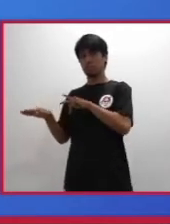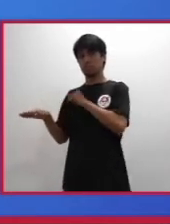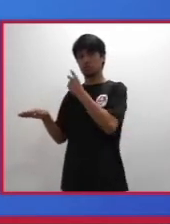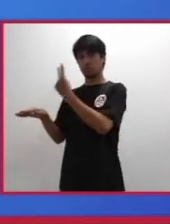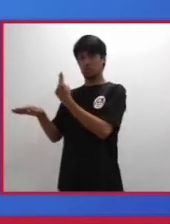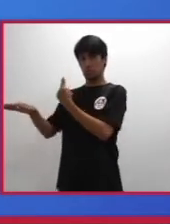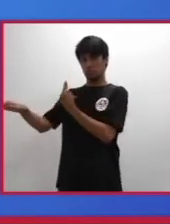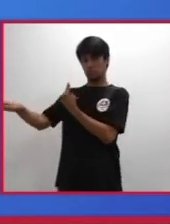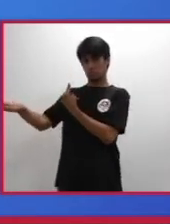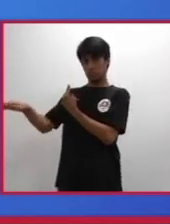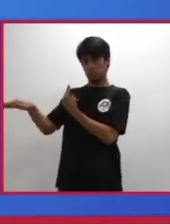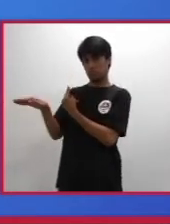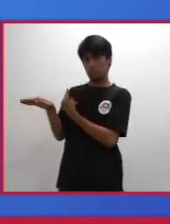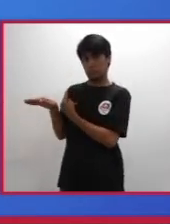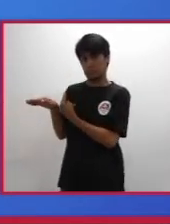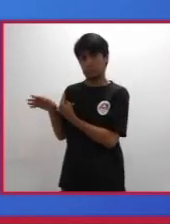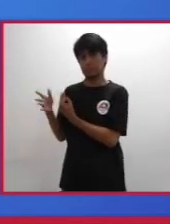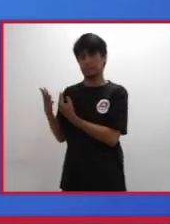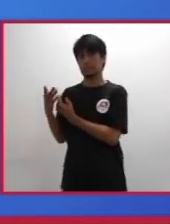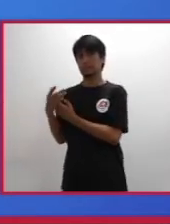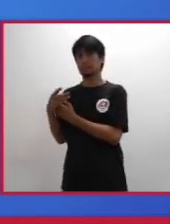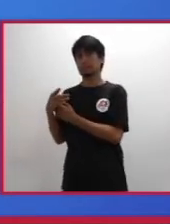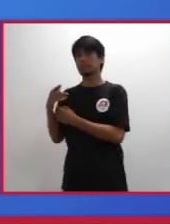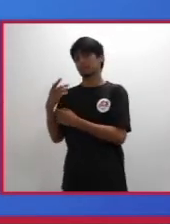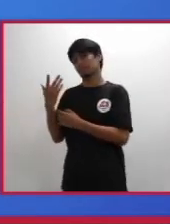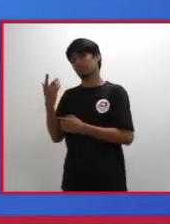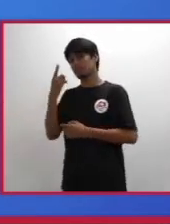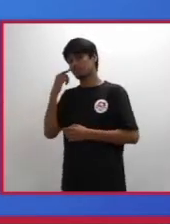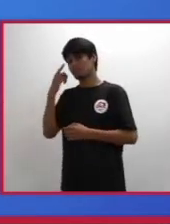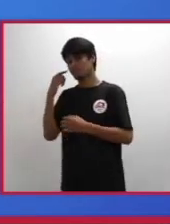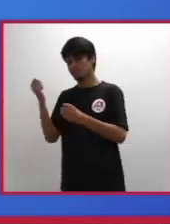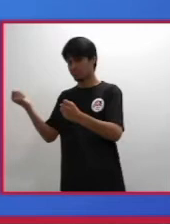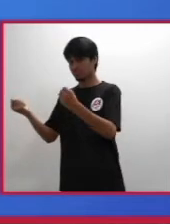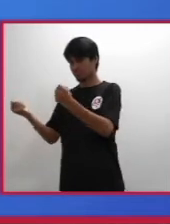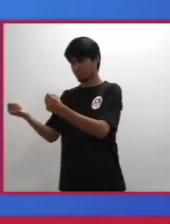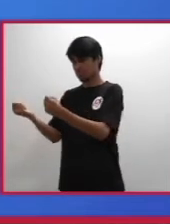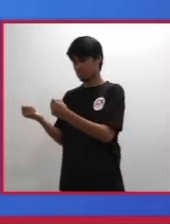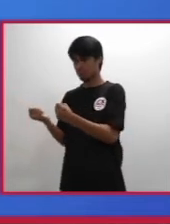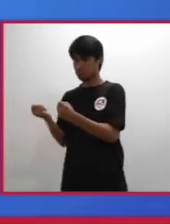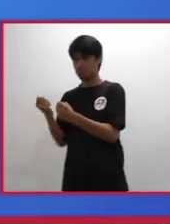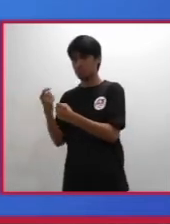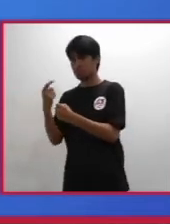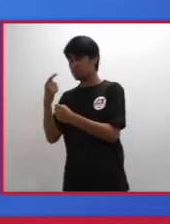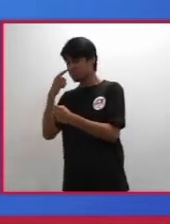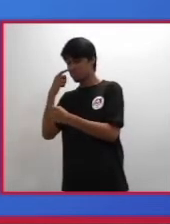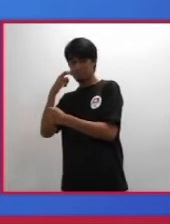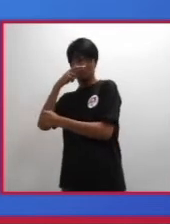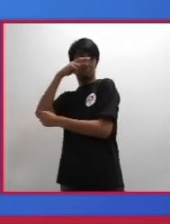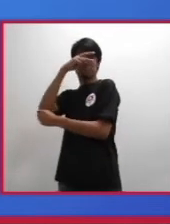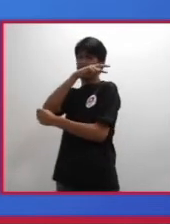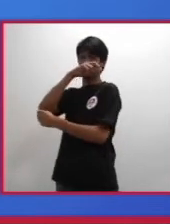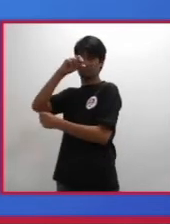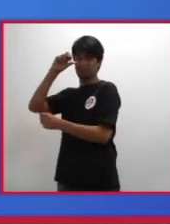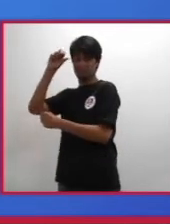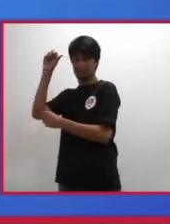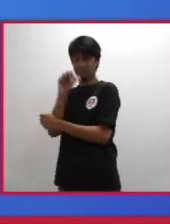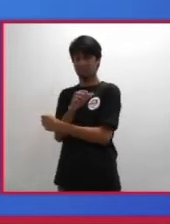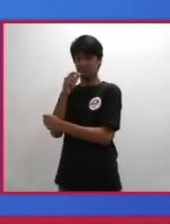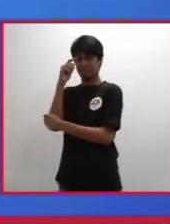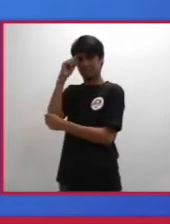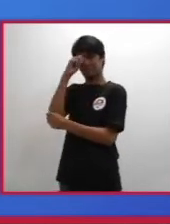ahí atrás que están trabajando. Evidentemente el conductor del camión no tiene la visual